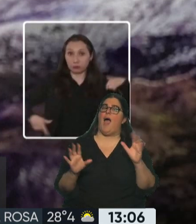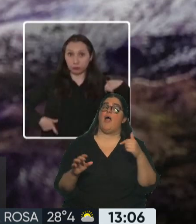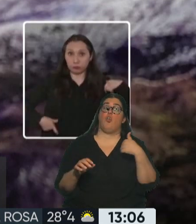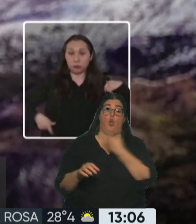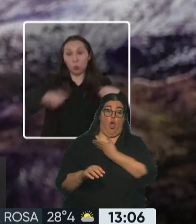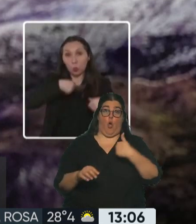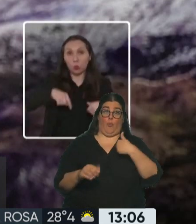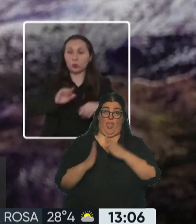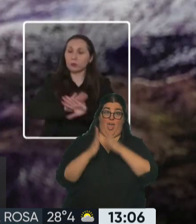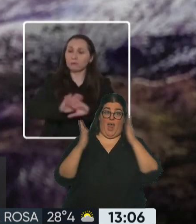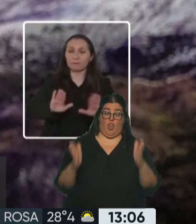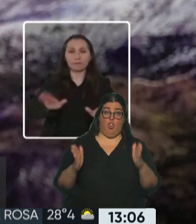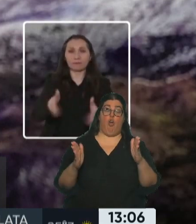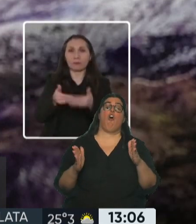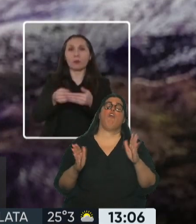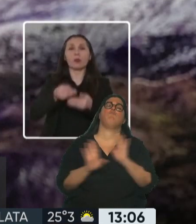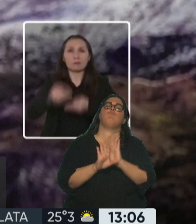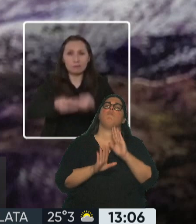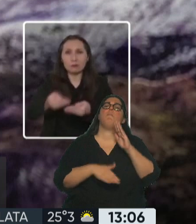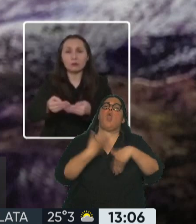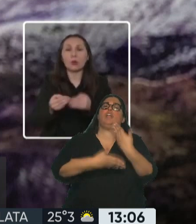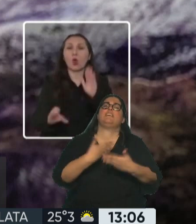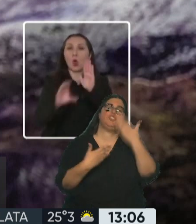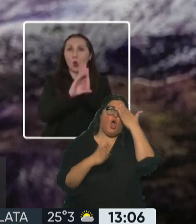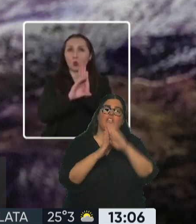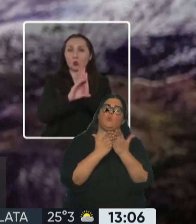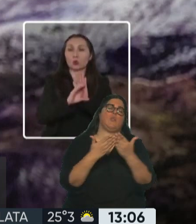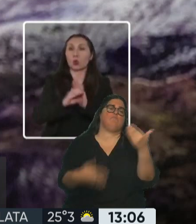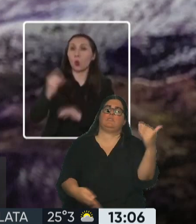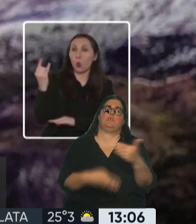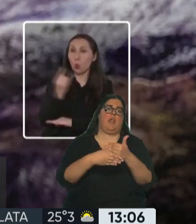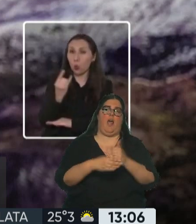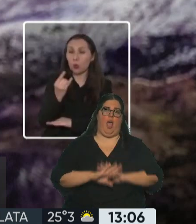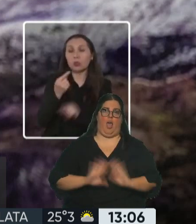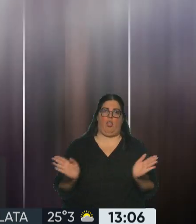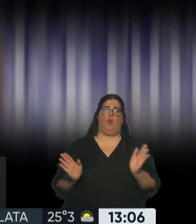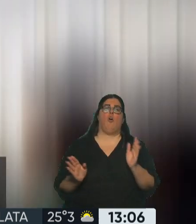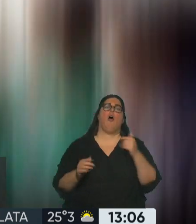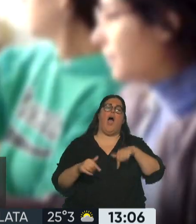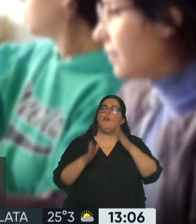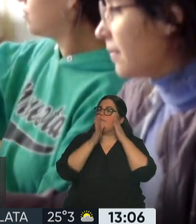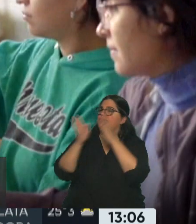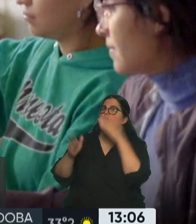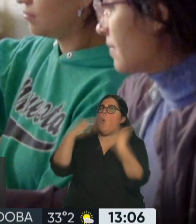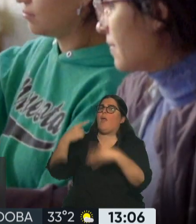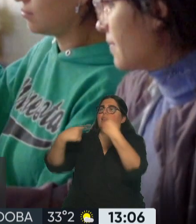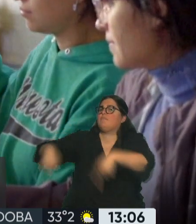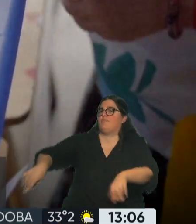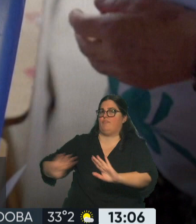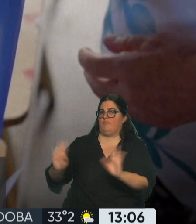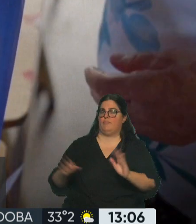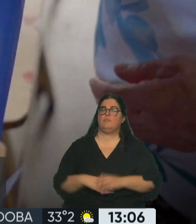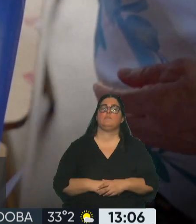mandato se cierra el proceso constitucional. Las urgencias son otras. Con una participación